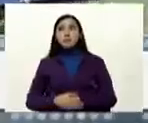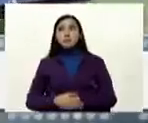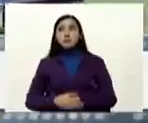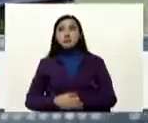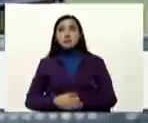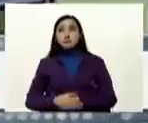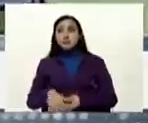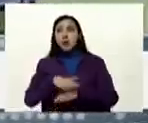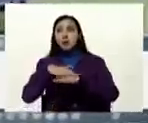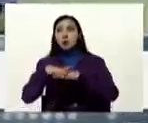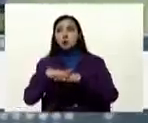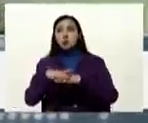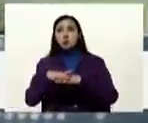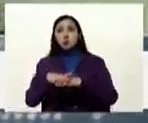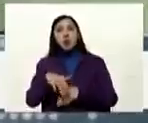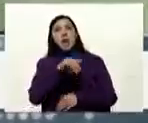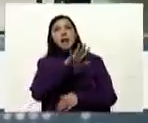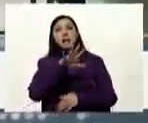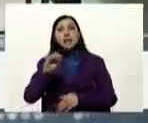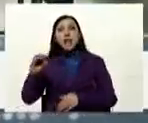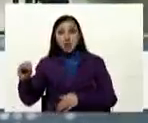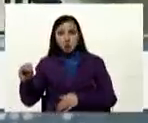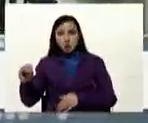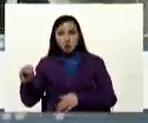500, perdón, corrijo,